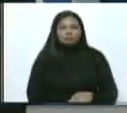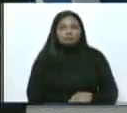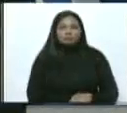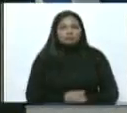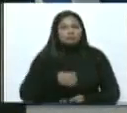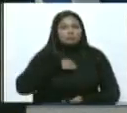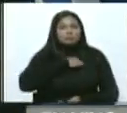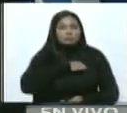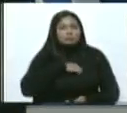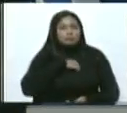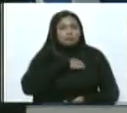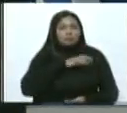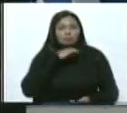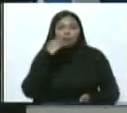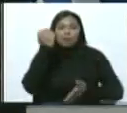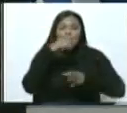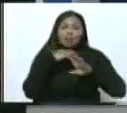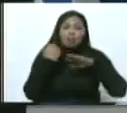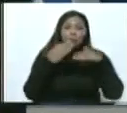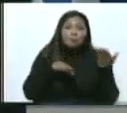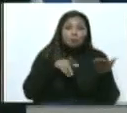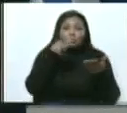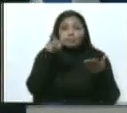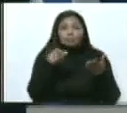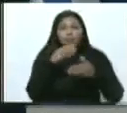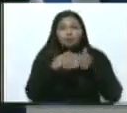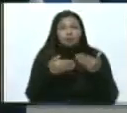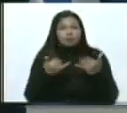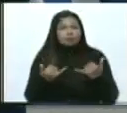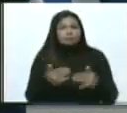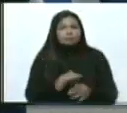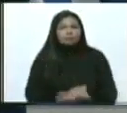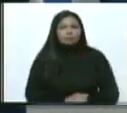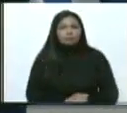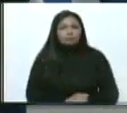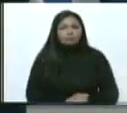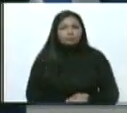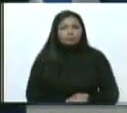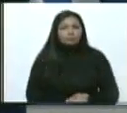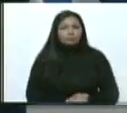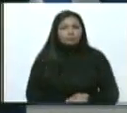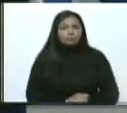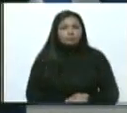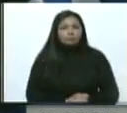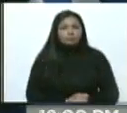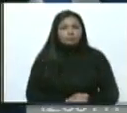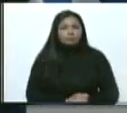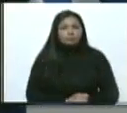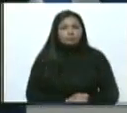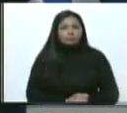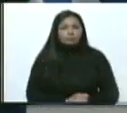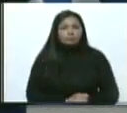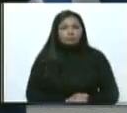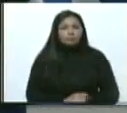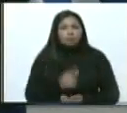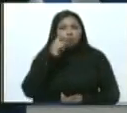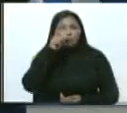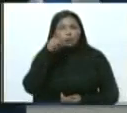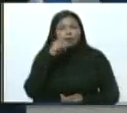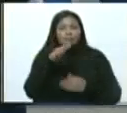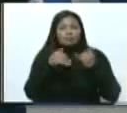Lamentando la muerte de un criminal de nombre José Guillermo Hernández,